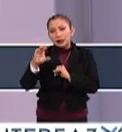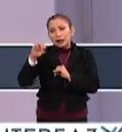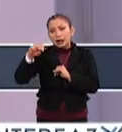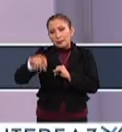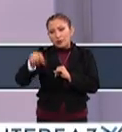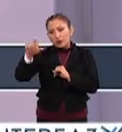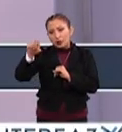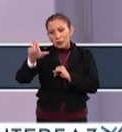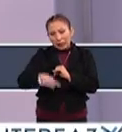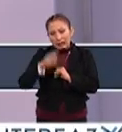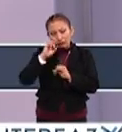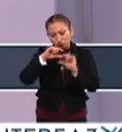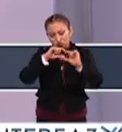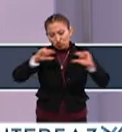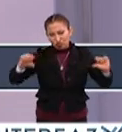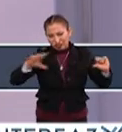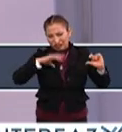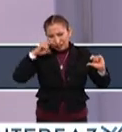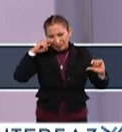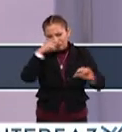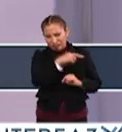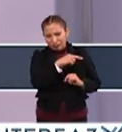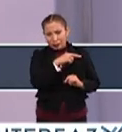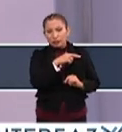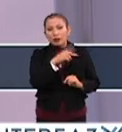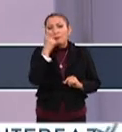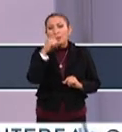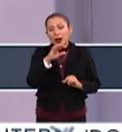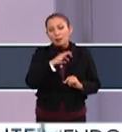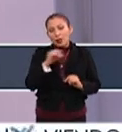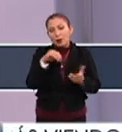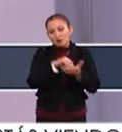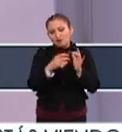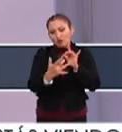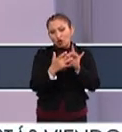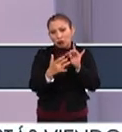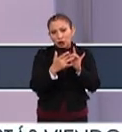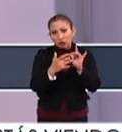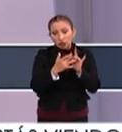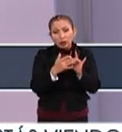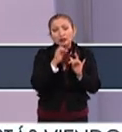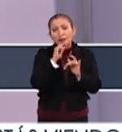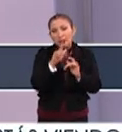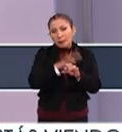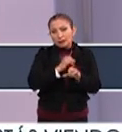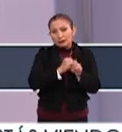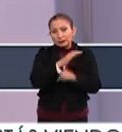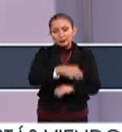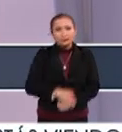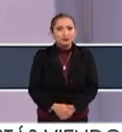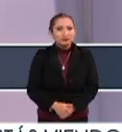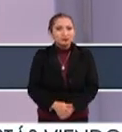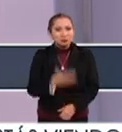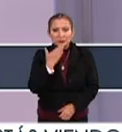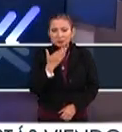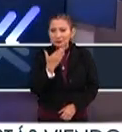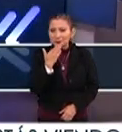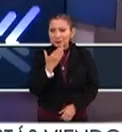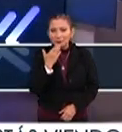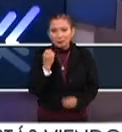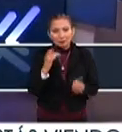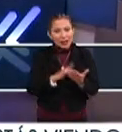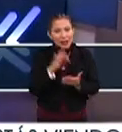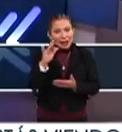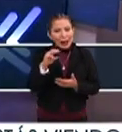www.iecm.mx, que está en el portal, bueno, ahorita está exhibida en la pantalla, para que puedan contactarnos y tener más información. Correcto, muy bien.